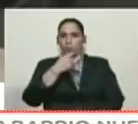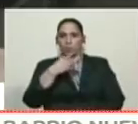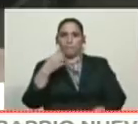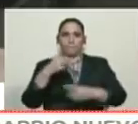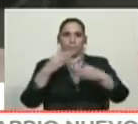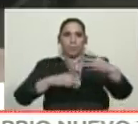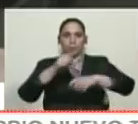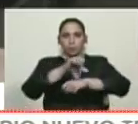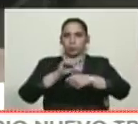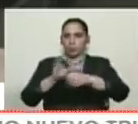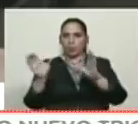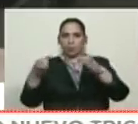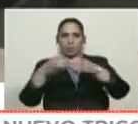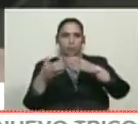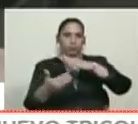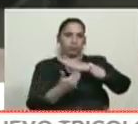para fortalecer así el servicio de salud